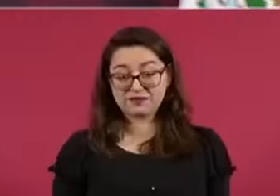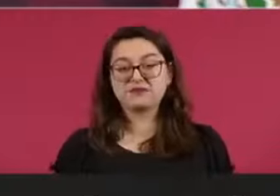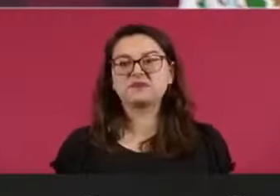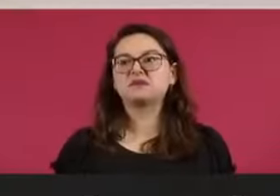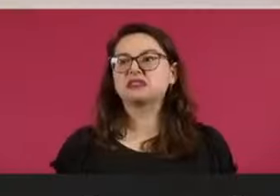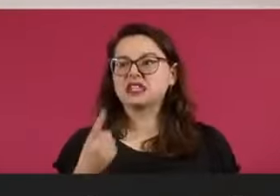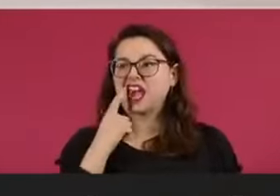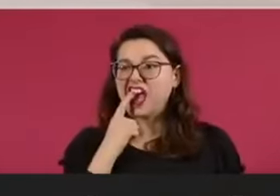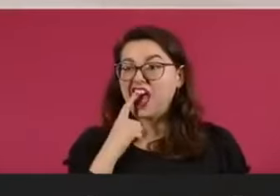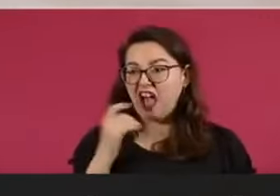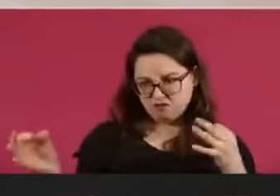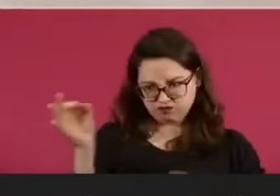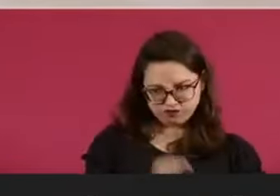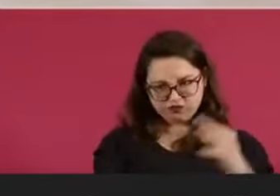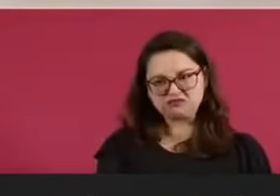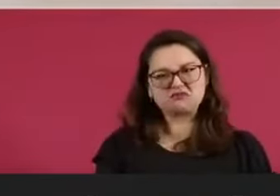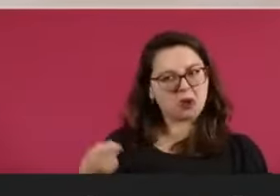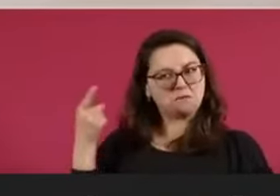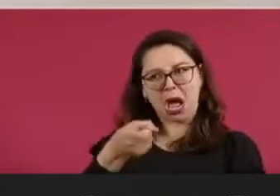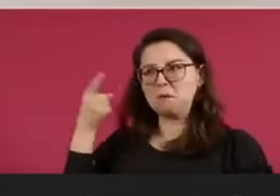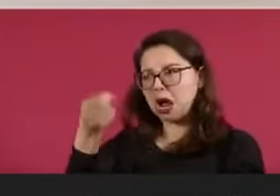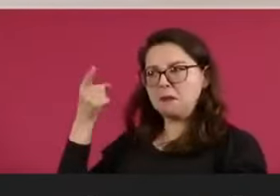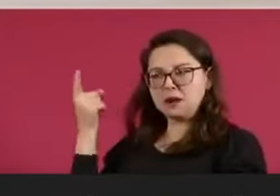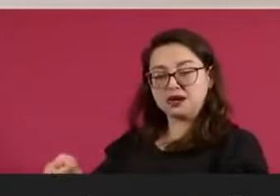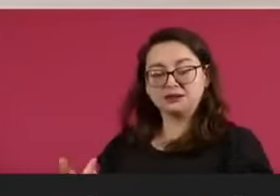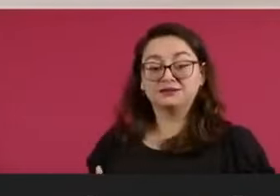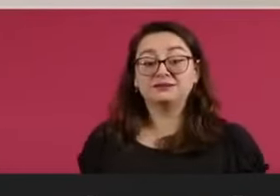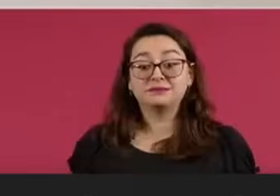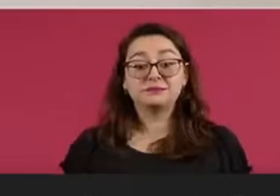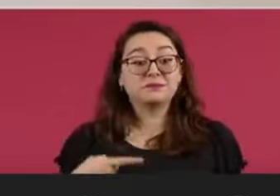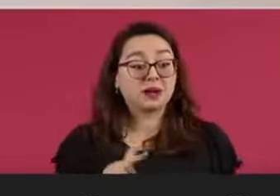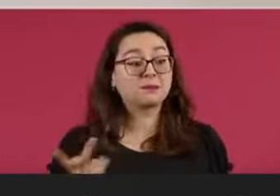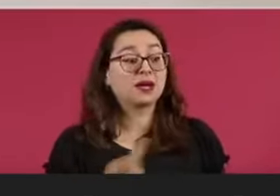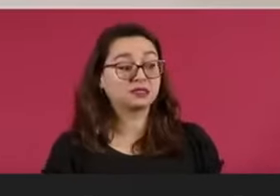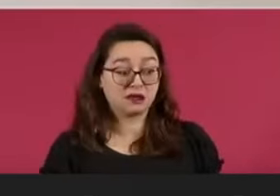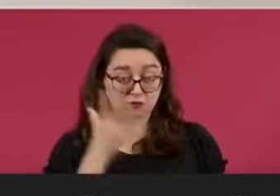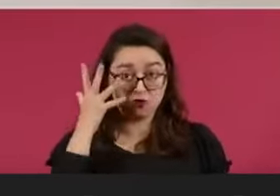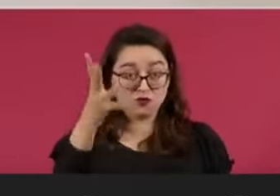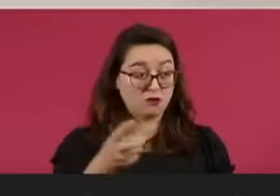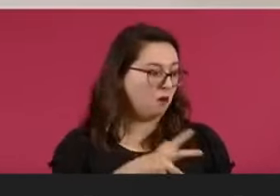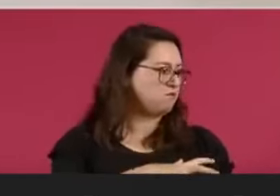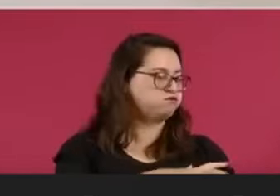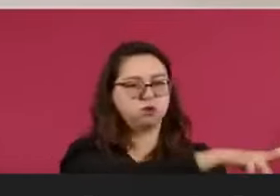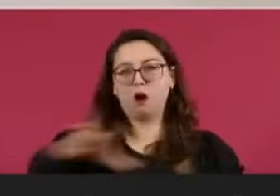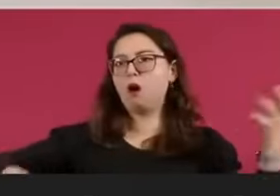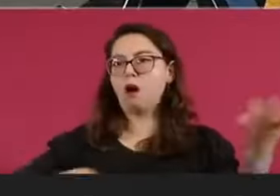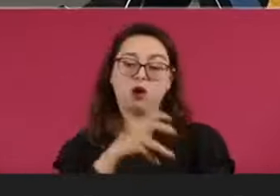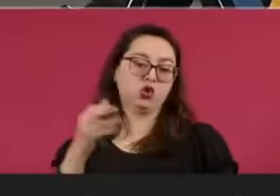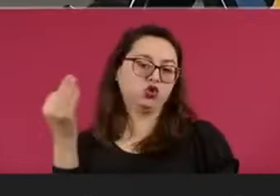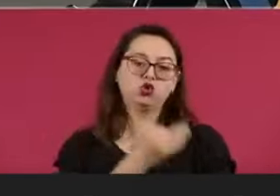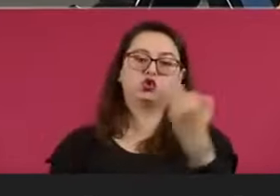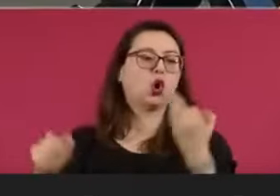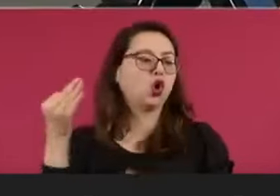del diente por diente, ojo por ojo. Nada más que así nos quedaríamos chimuelos, todos, o